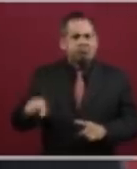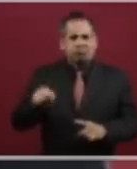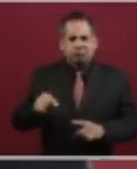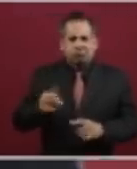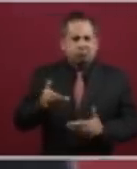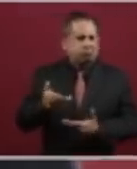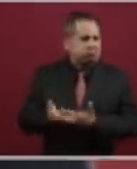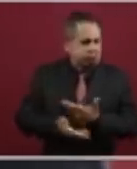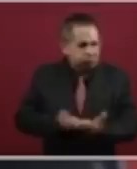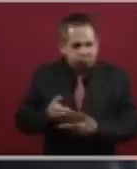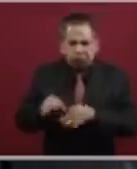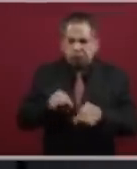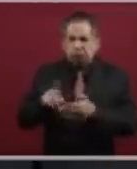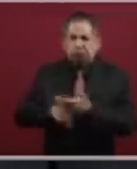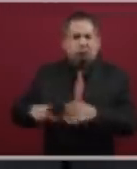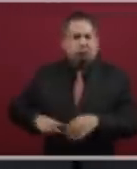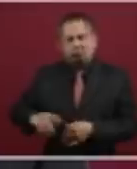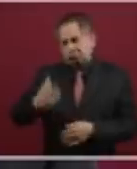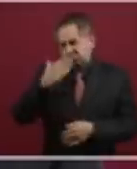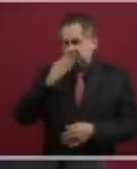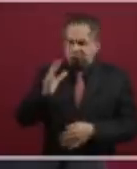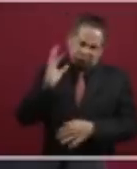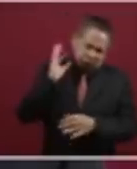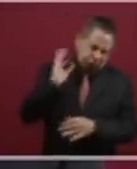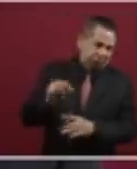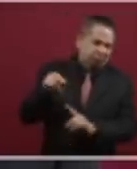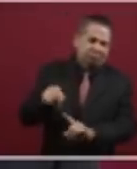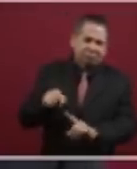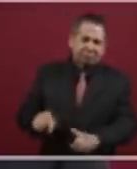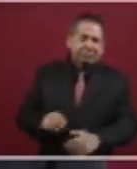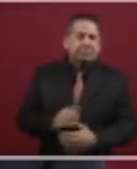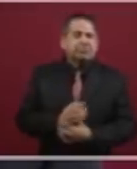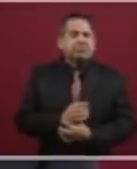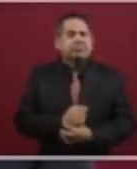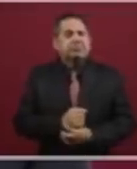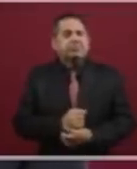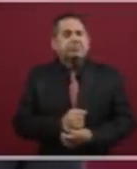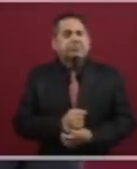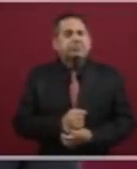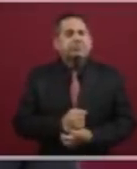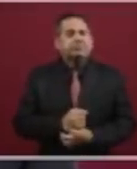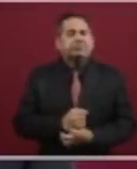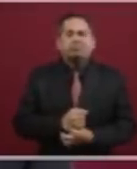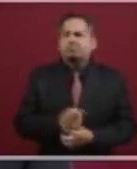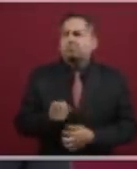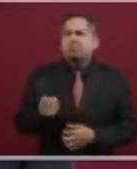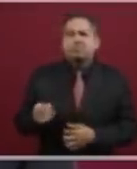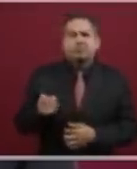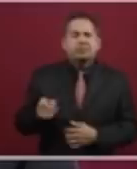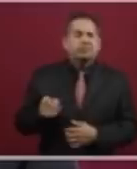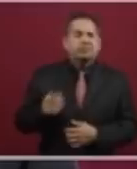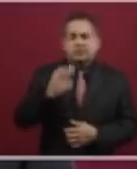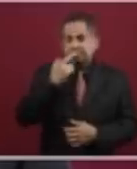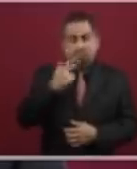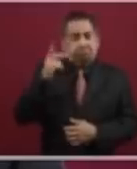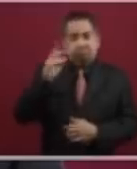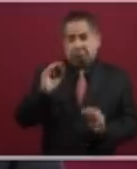servidores públicos que tenemos, es de lo